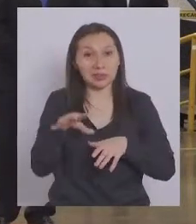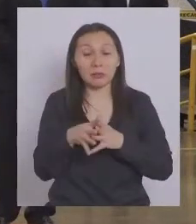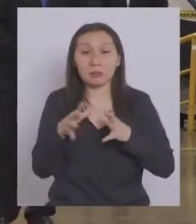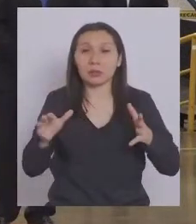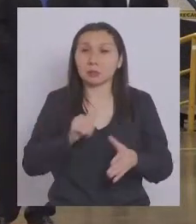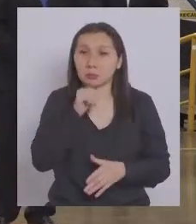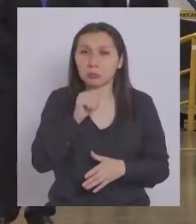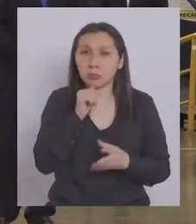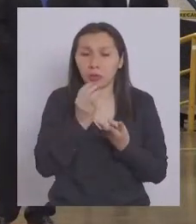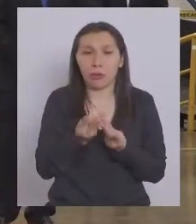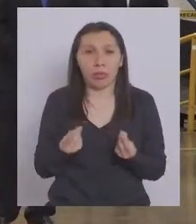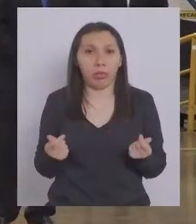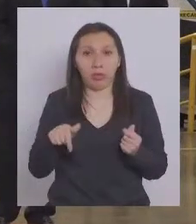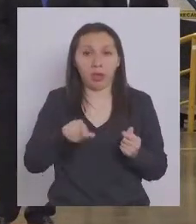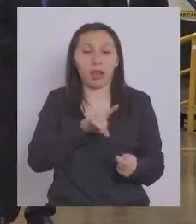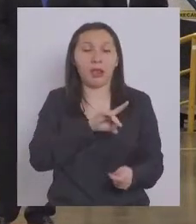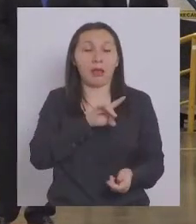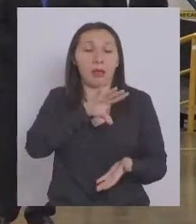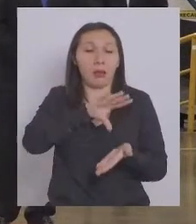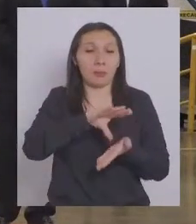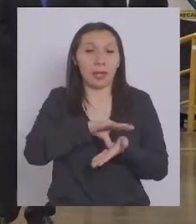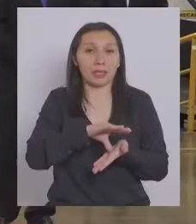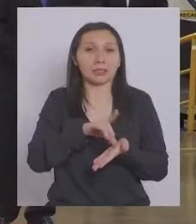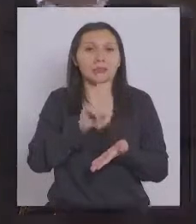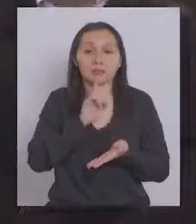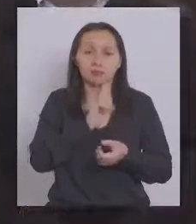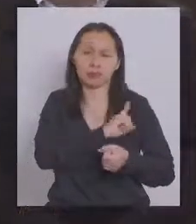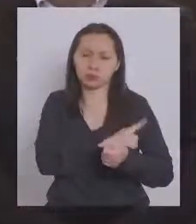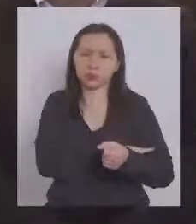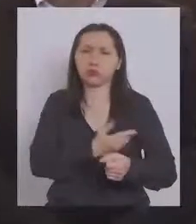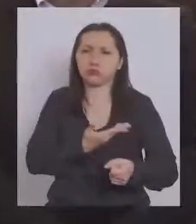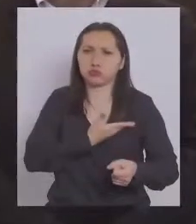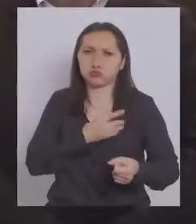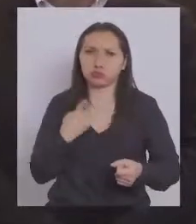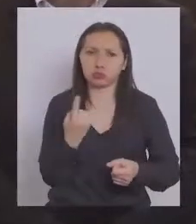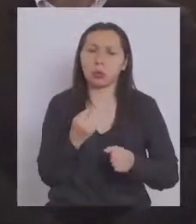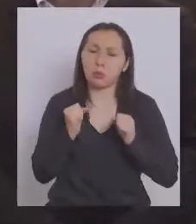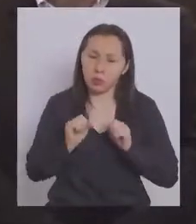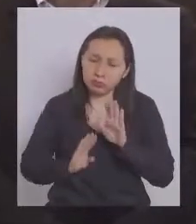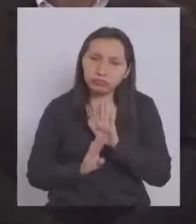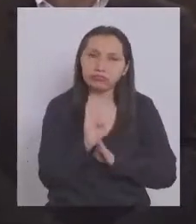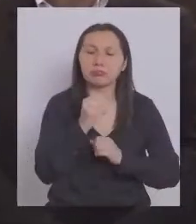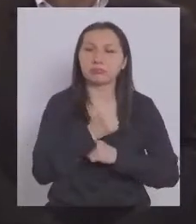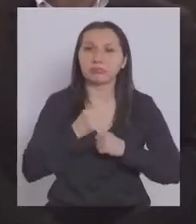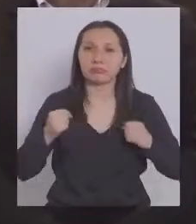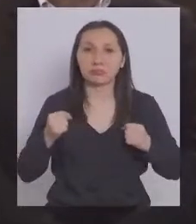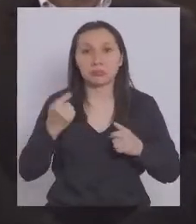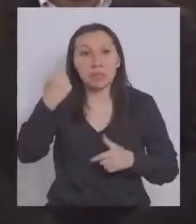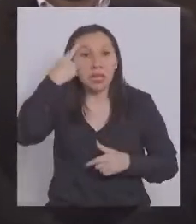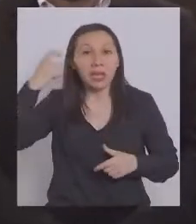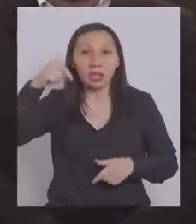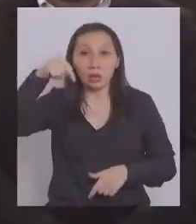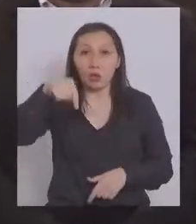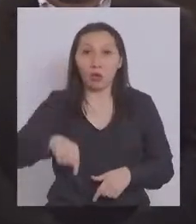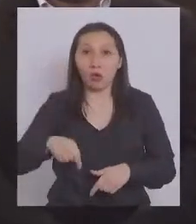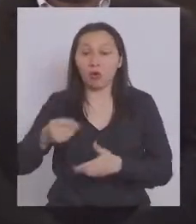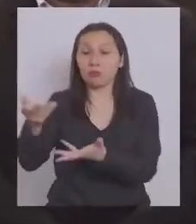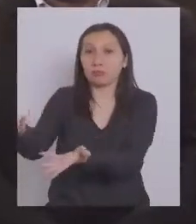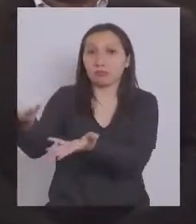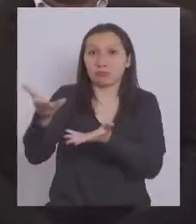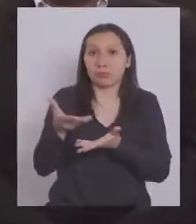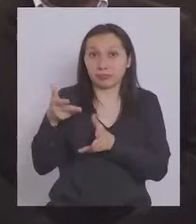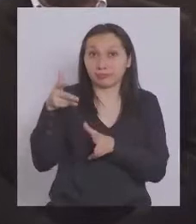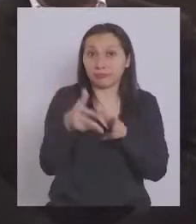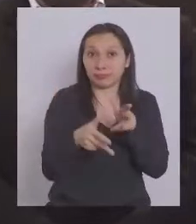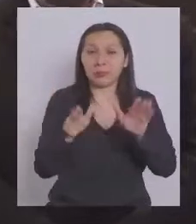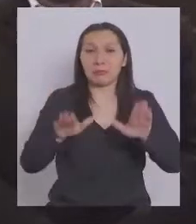más pobre del país, pero también tenemos una fortaleza que nos va a permitir salir adelante. Creo que lo que hoy día estamos recibiendo, tal